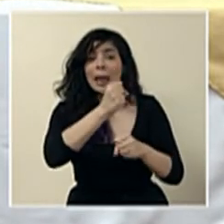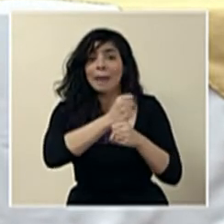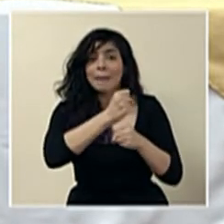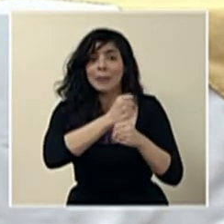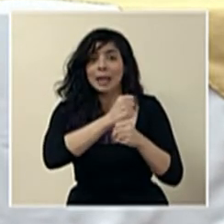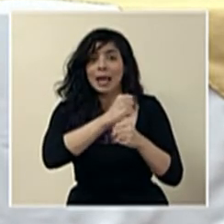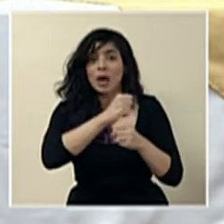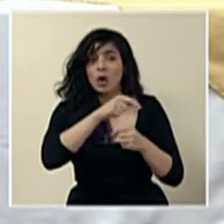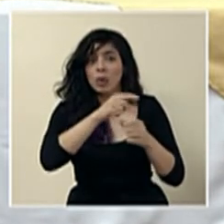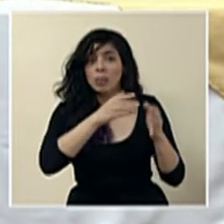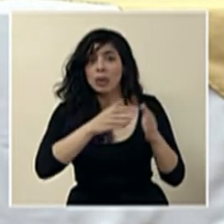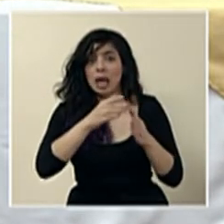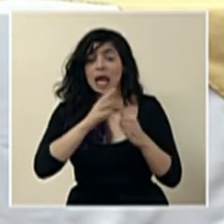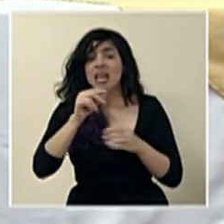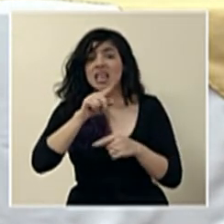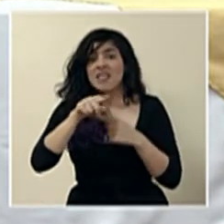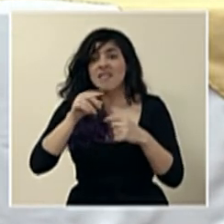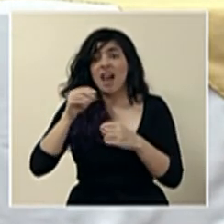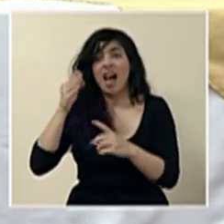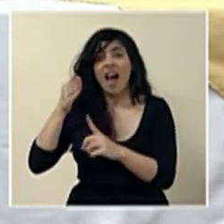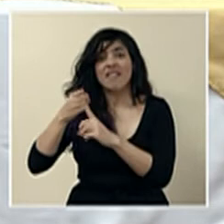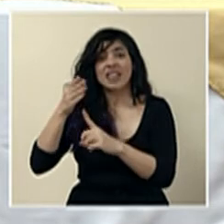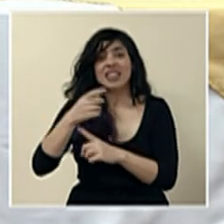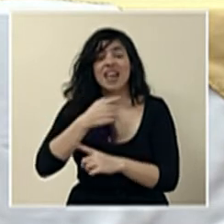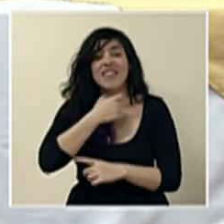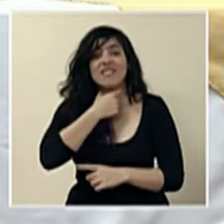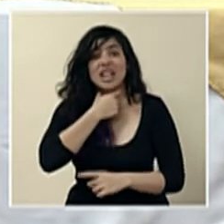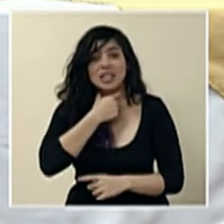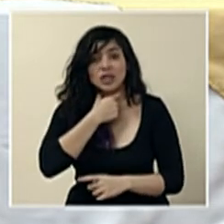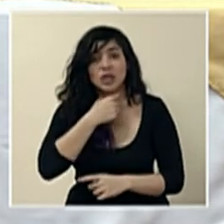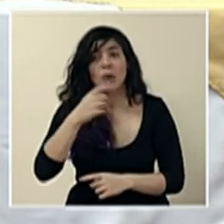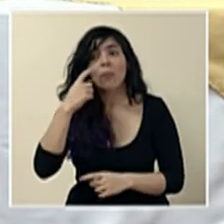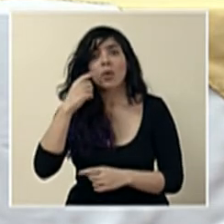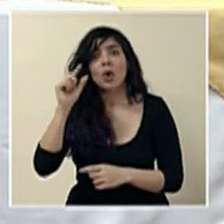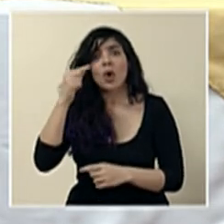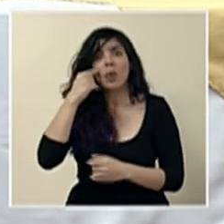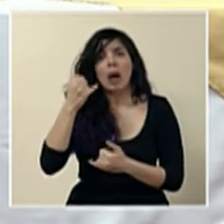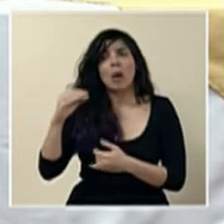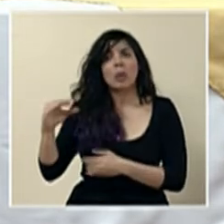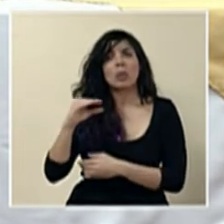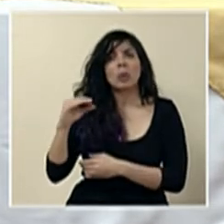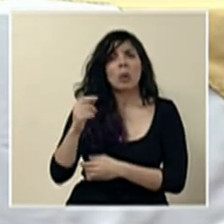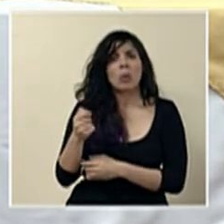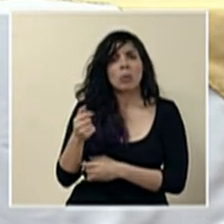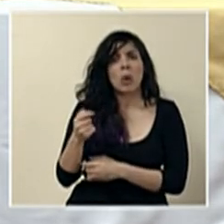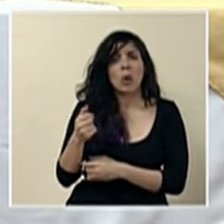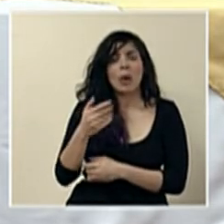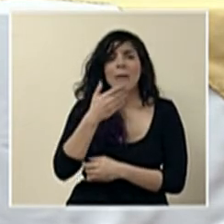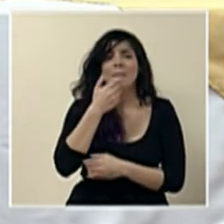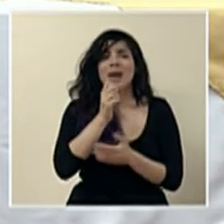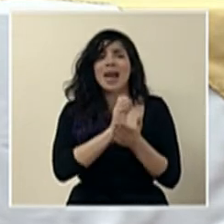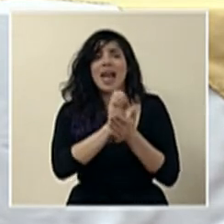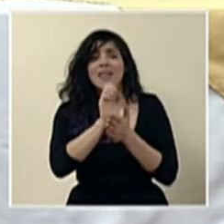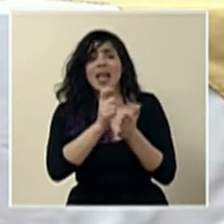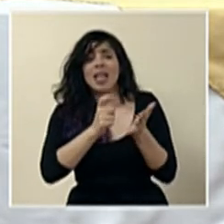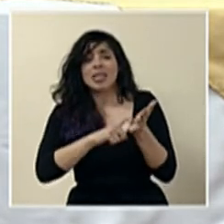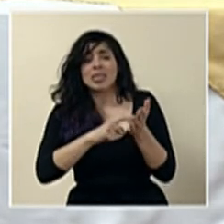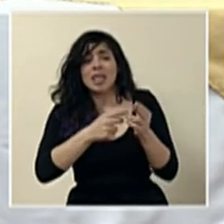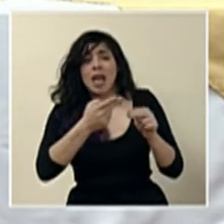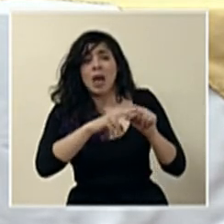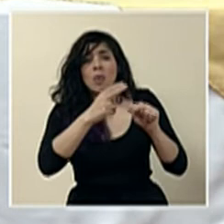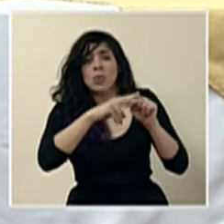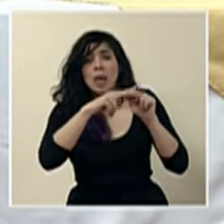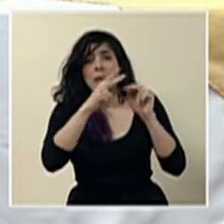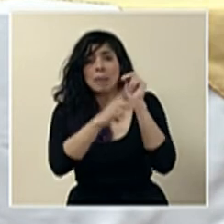eso implicará medidas en la fijación de la inflación, dados los pobres ingresos del gobierno. ¿Es mejor evitar el endeudamiento acelerado en que está